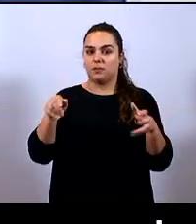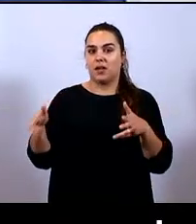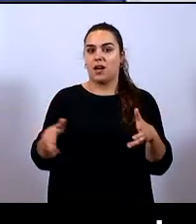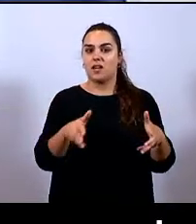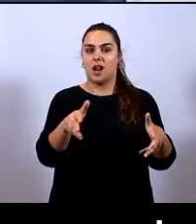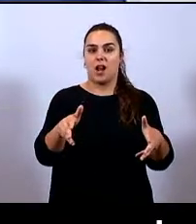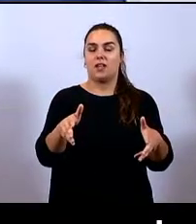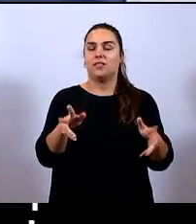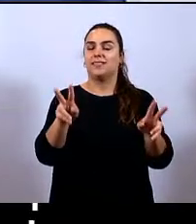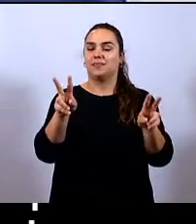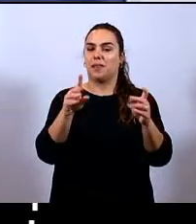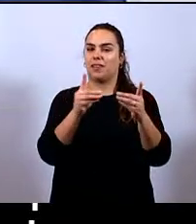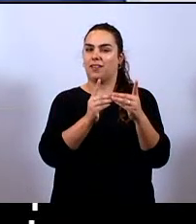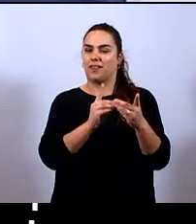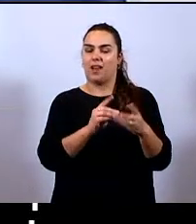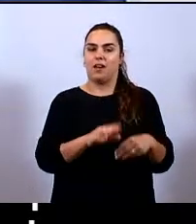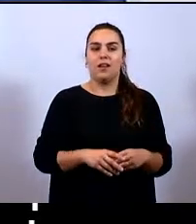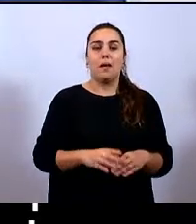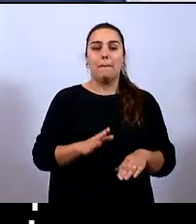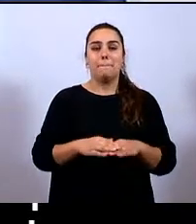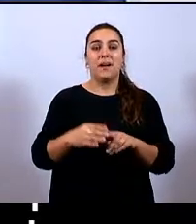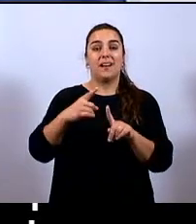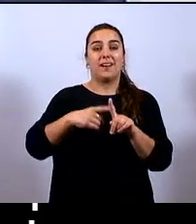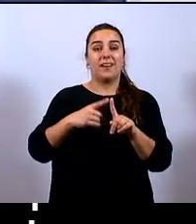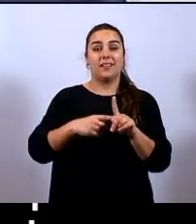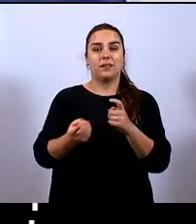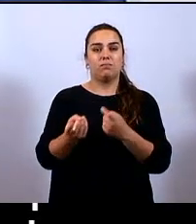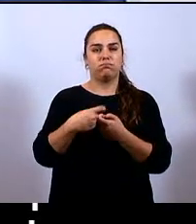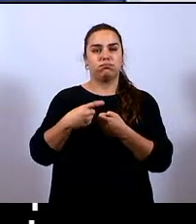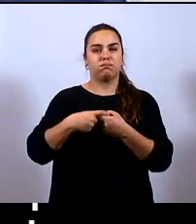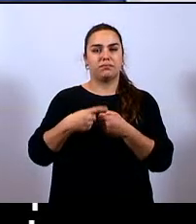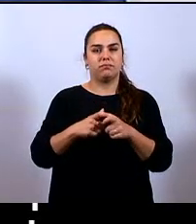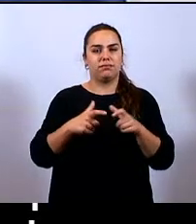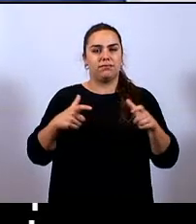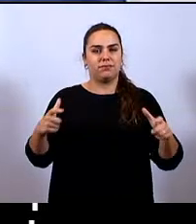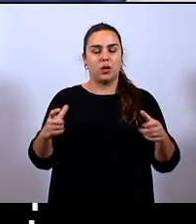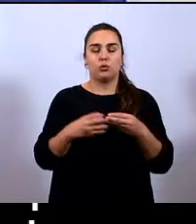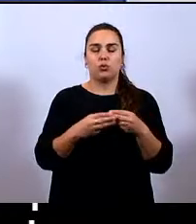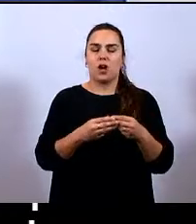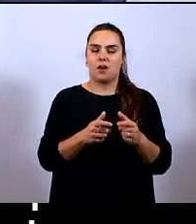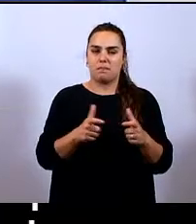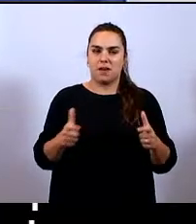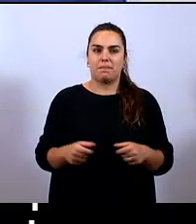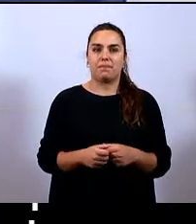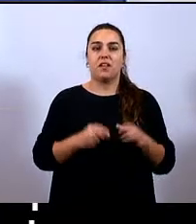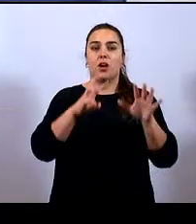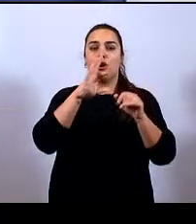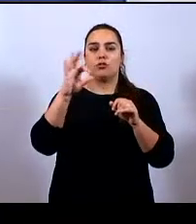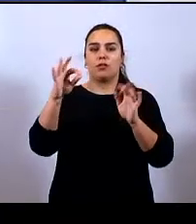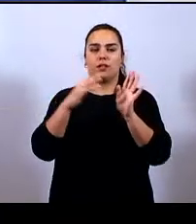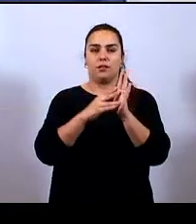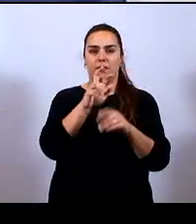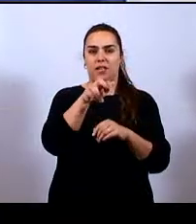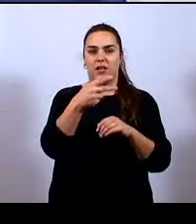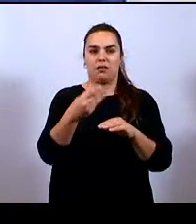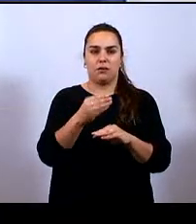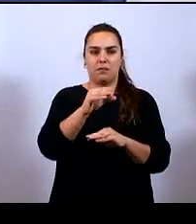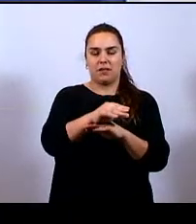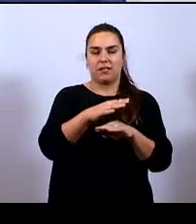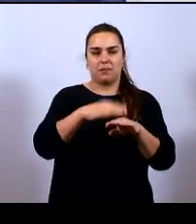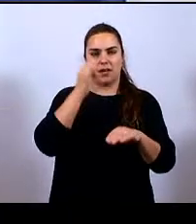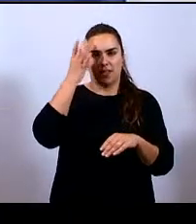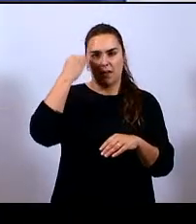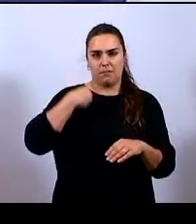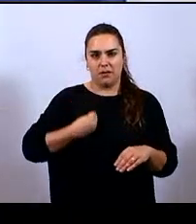digitales para conectar con más clientes y usuarios. Invertiremos 800.000 euros en esta iniciativa que apoya al